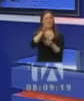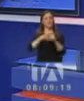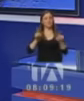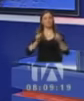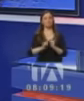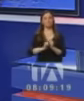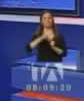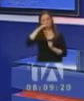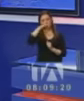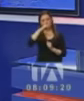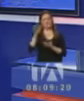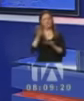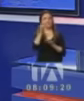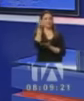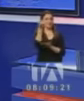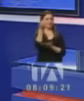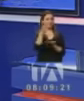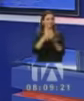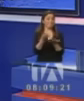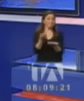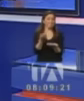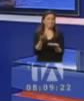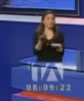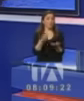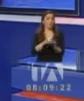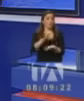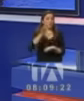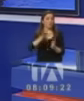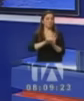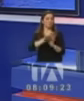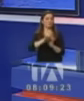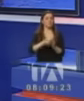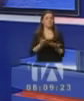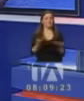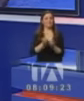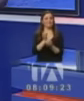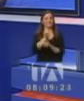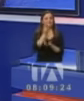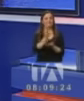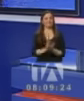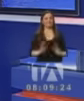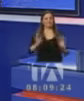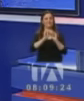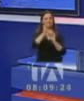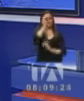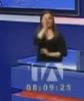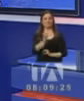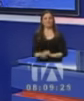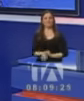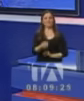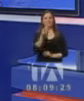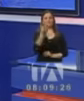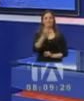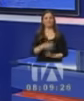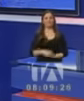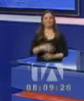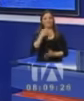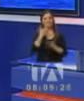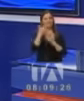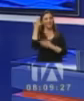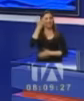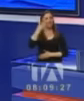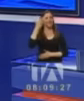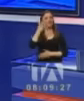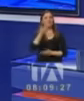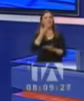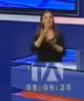y también los que les representa económicamente. Compañeros, esta es la información. Continúas desde estudio. Buenos días. Buenos días para ti también, Helen.